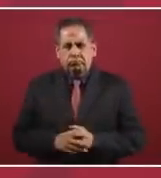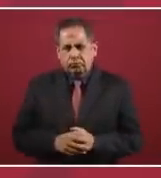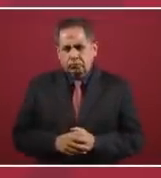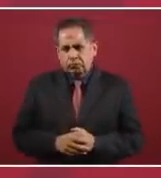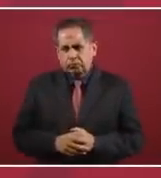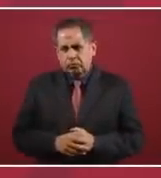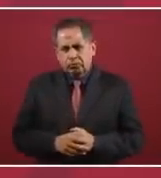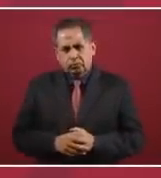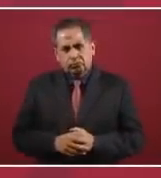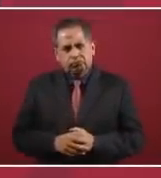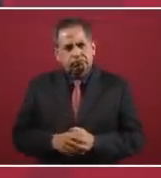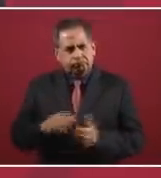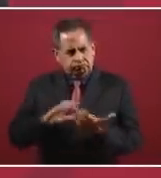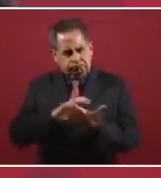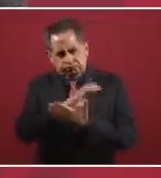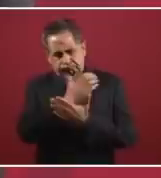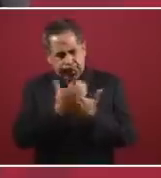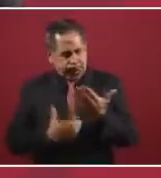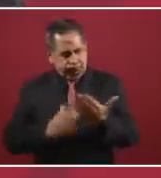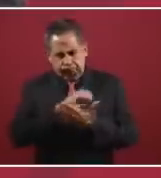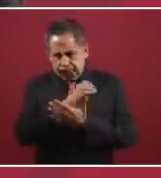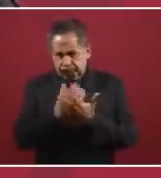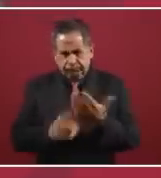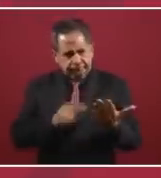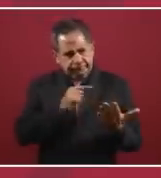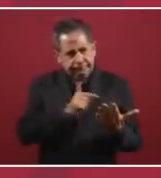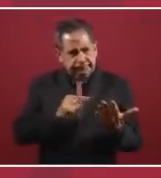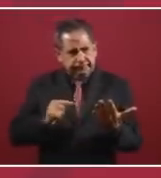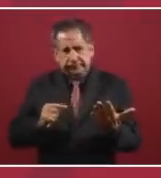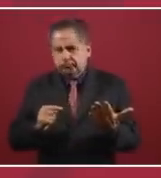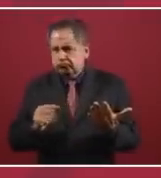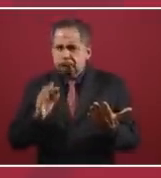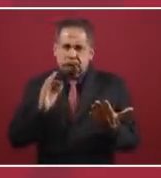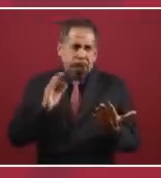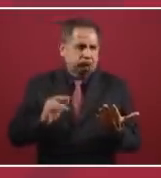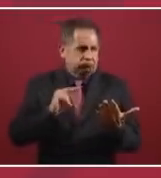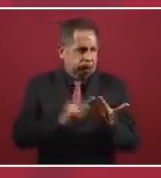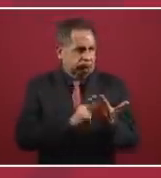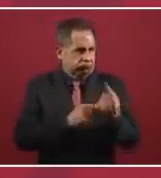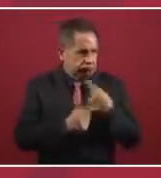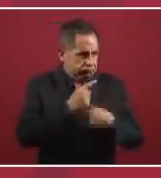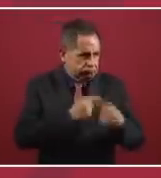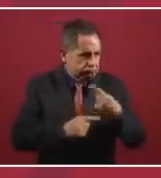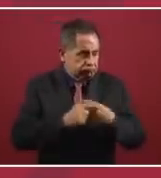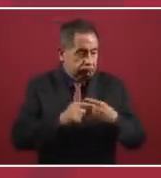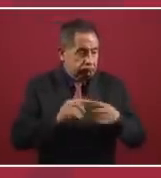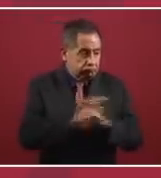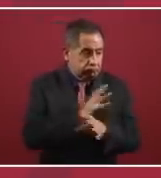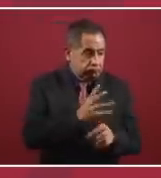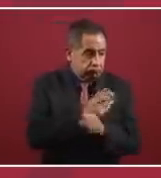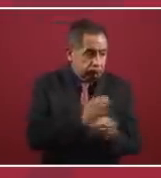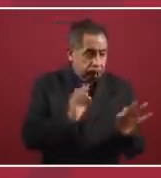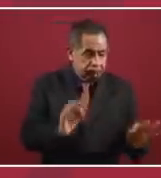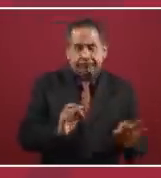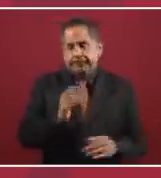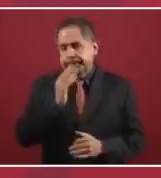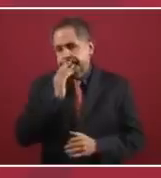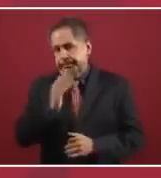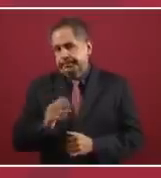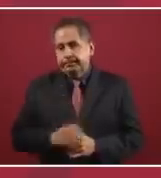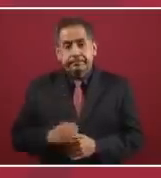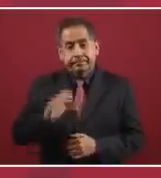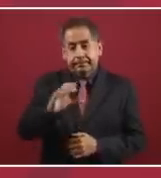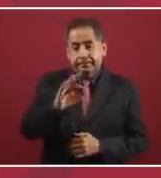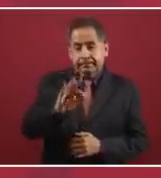contenido en los contratos que fueron felizmente renegociados significaba para la